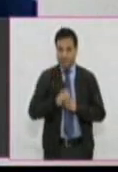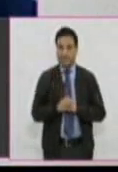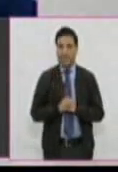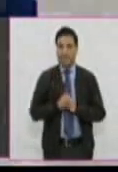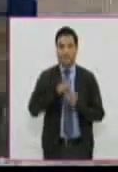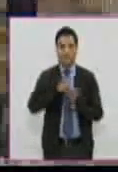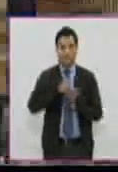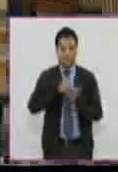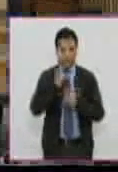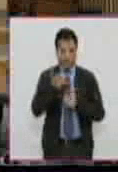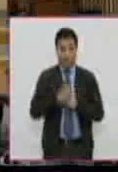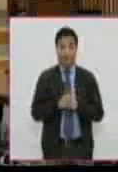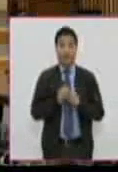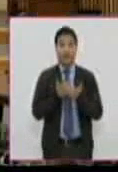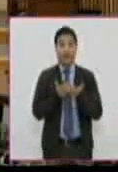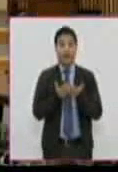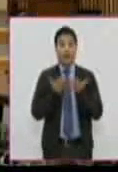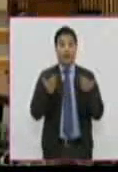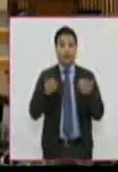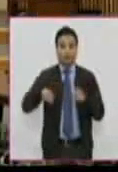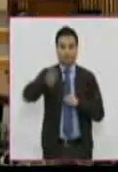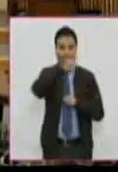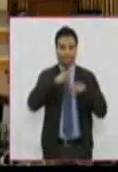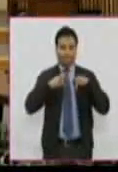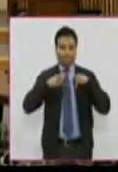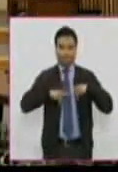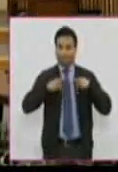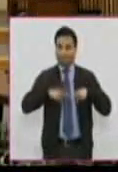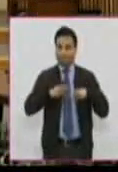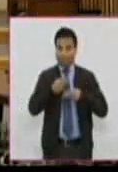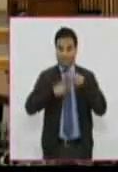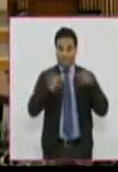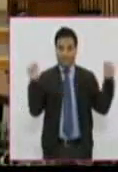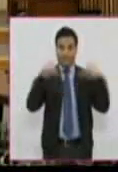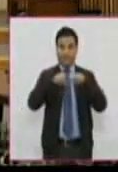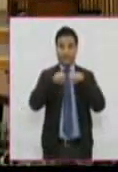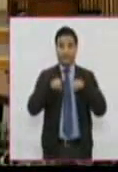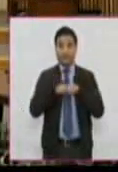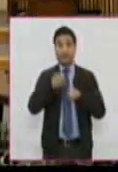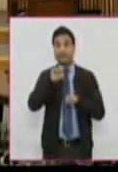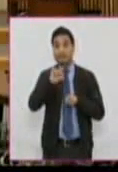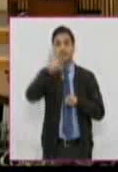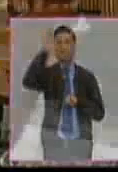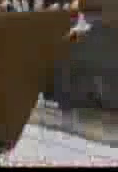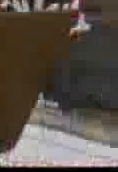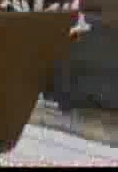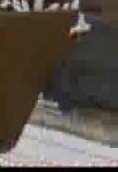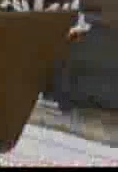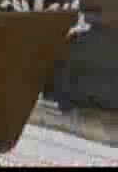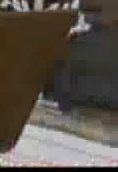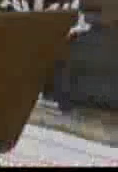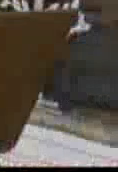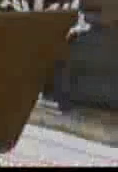en mi caso yo voté en contra. Consejero Murayama,